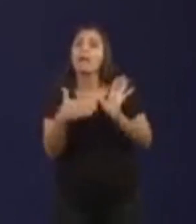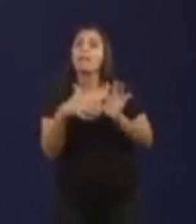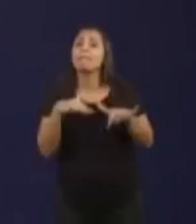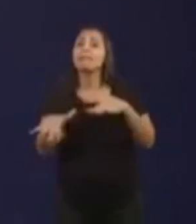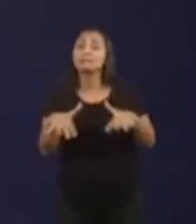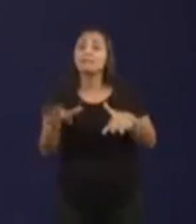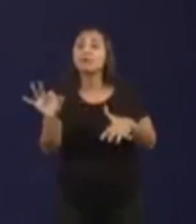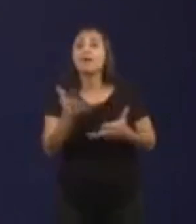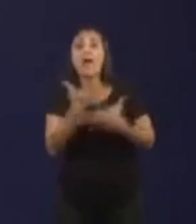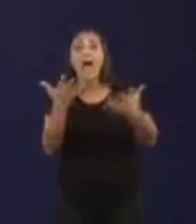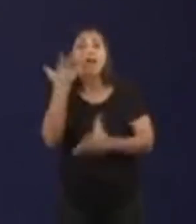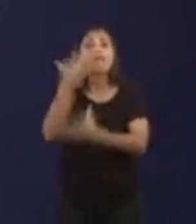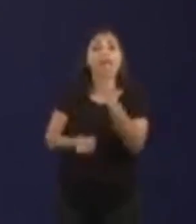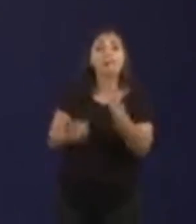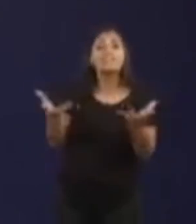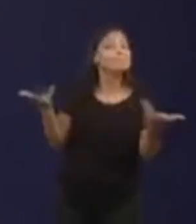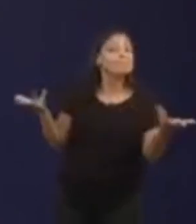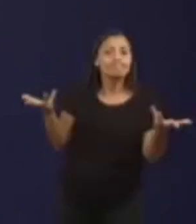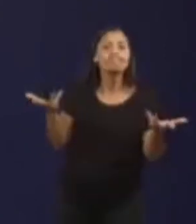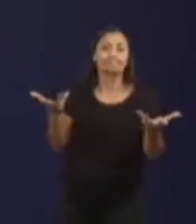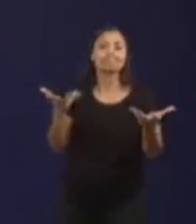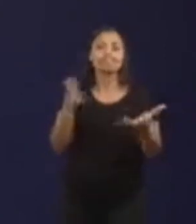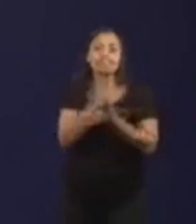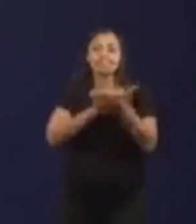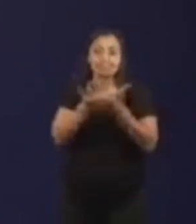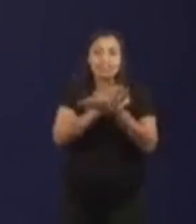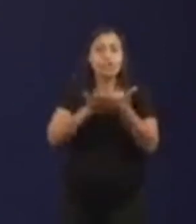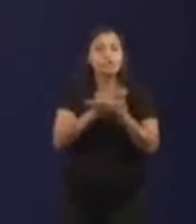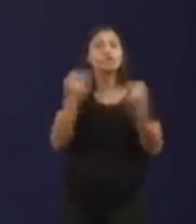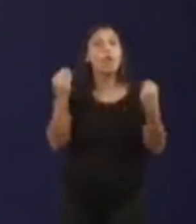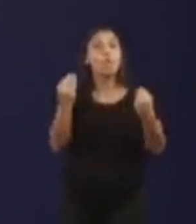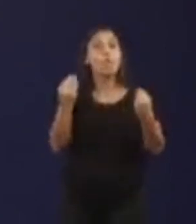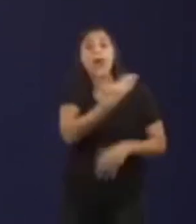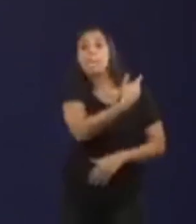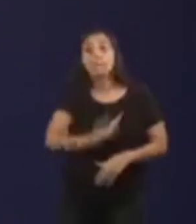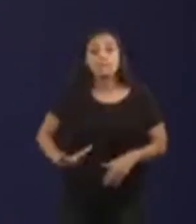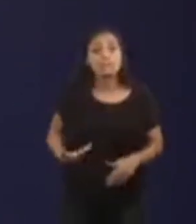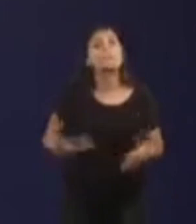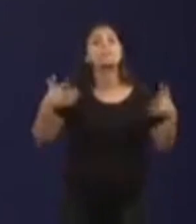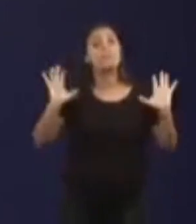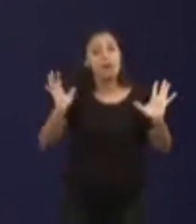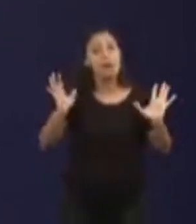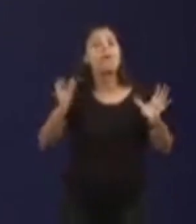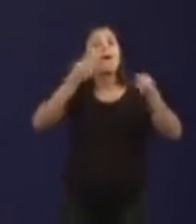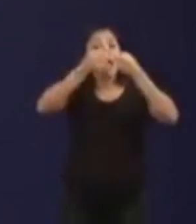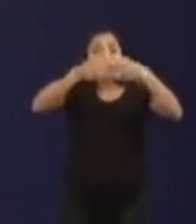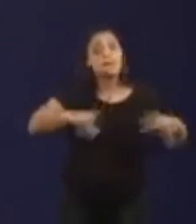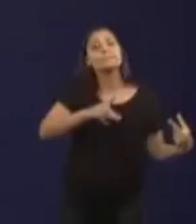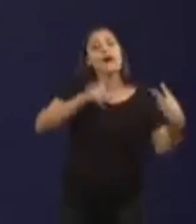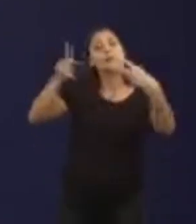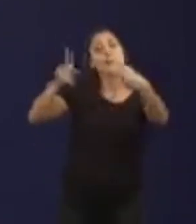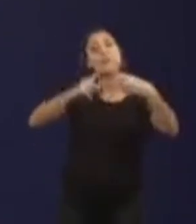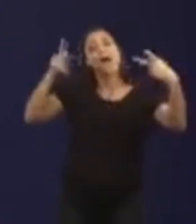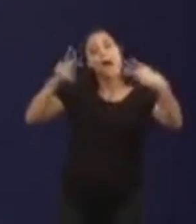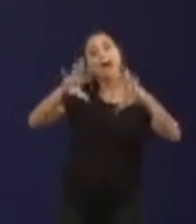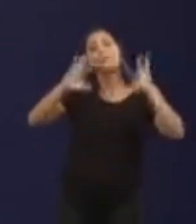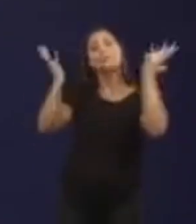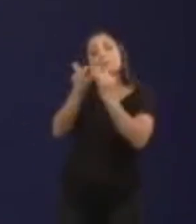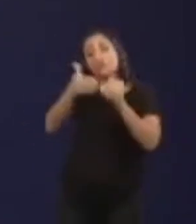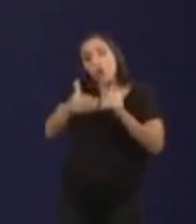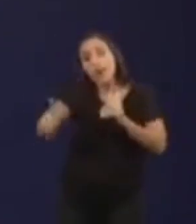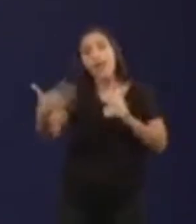cualquier desajuste que pueda haber para Por supuesto que el presidente pueda empezar a utilizarla en sus en sus diferentes viajes que tenga a partir